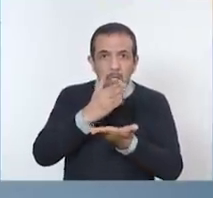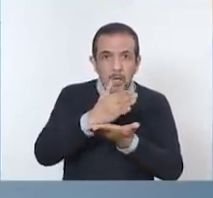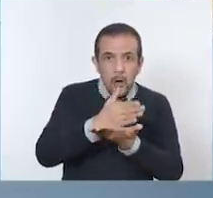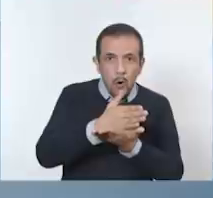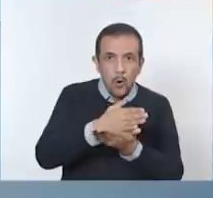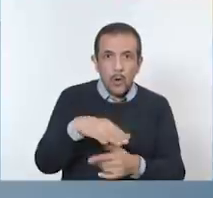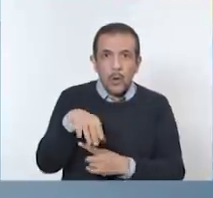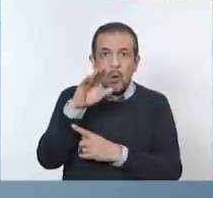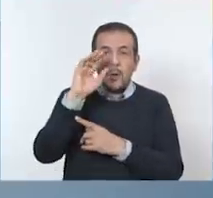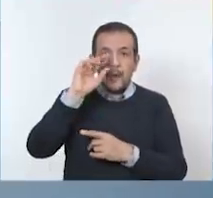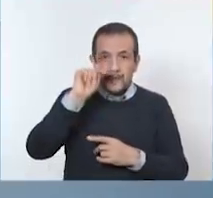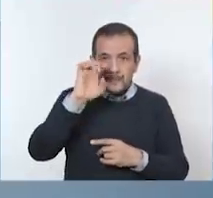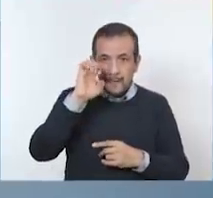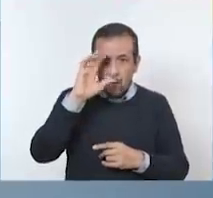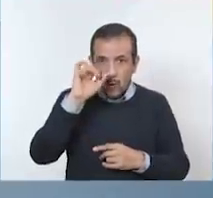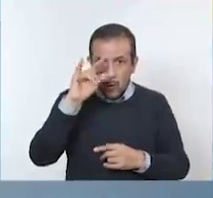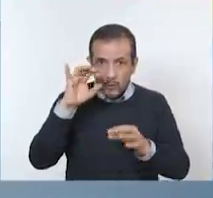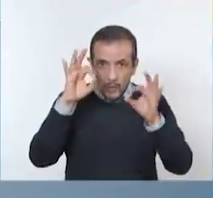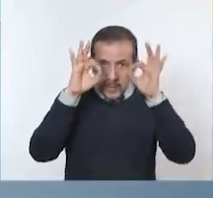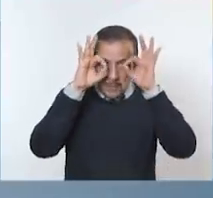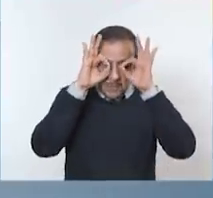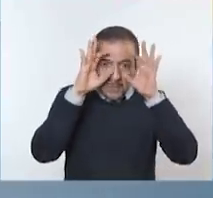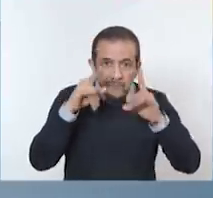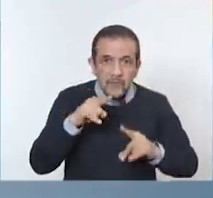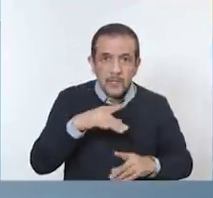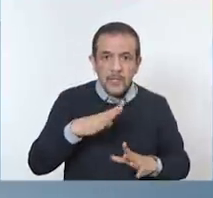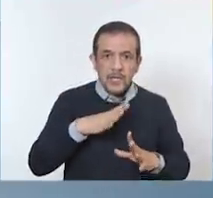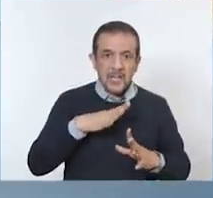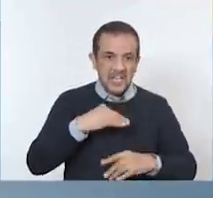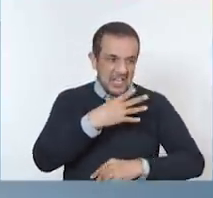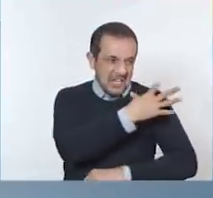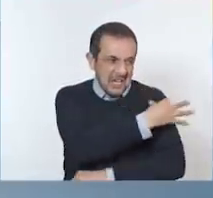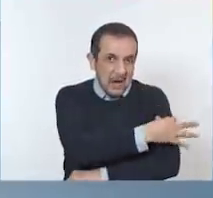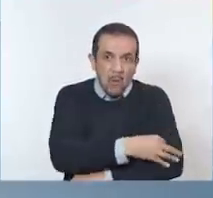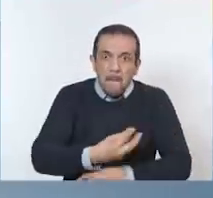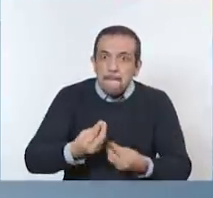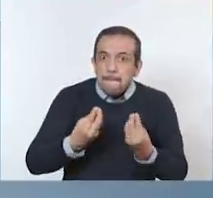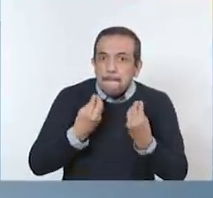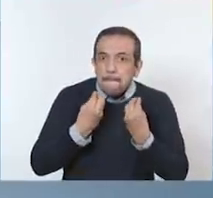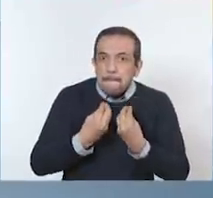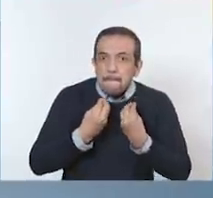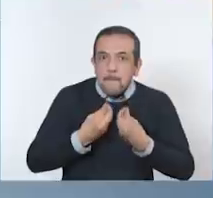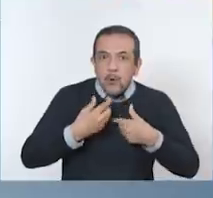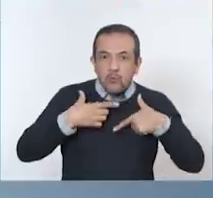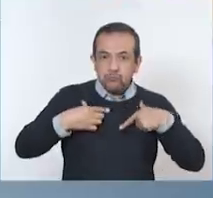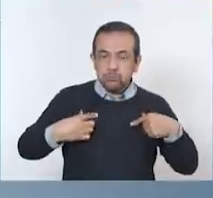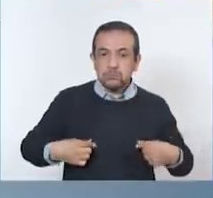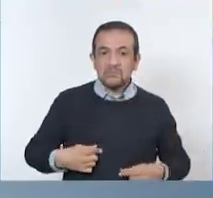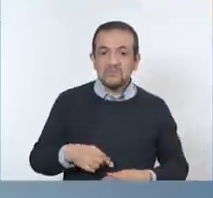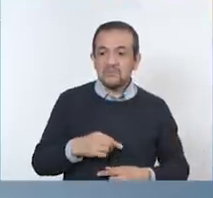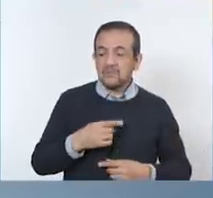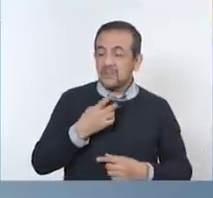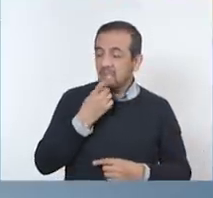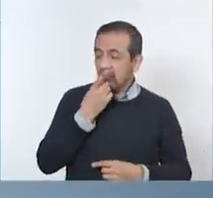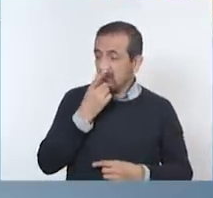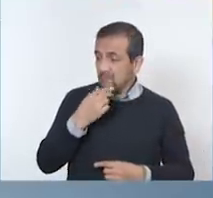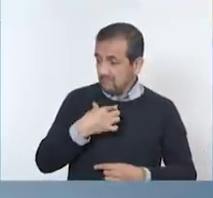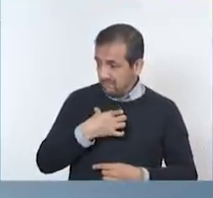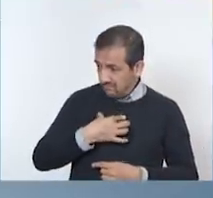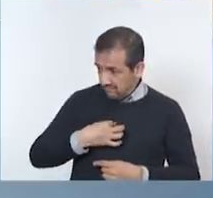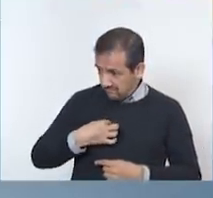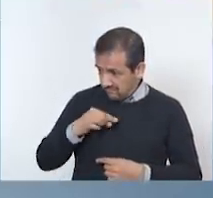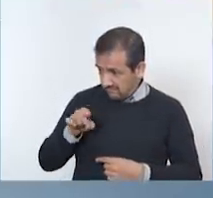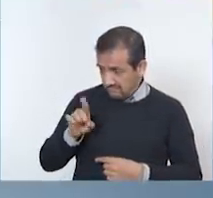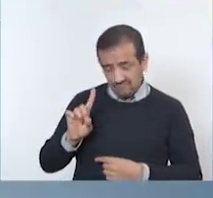el tecolote, que tenía de sobra, el tecolote le dijo...